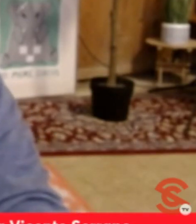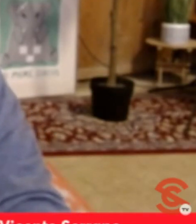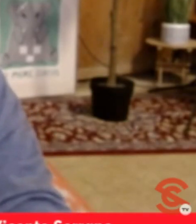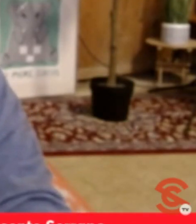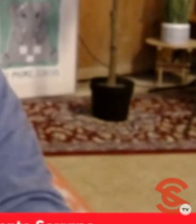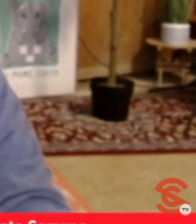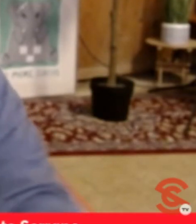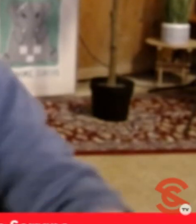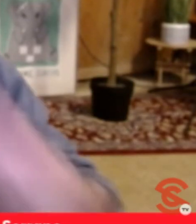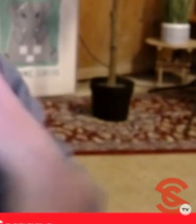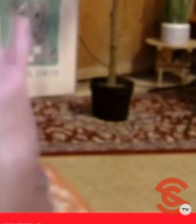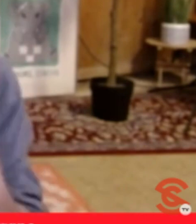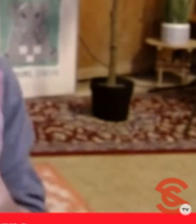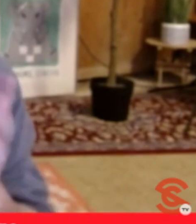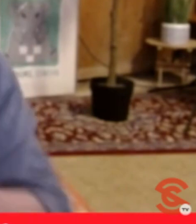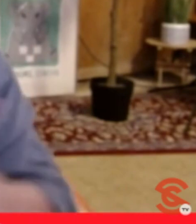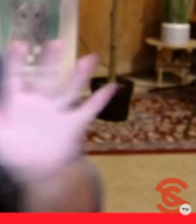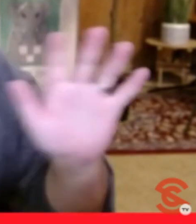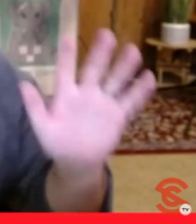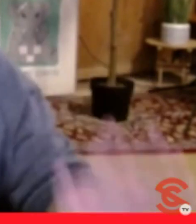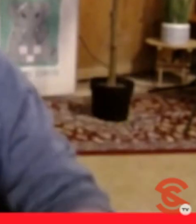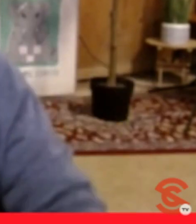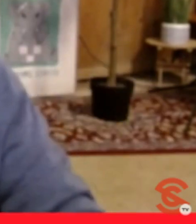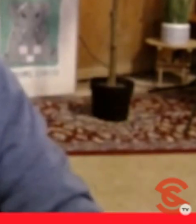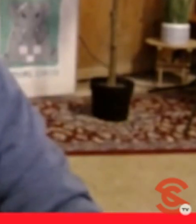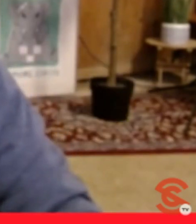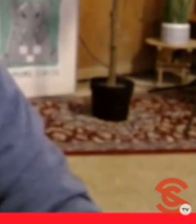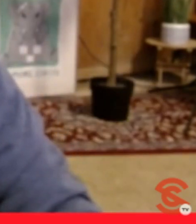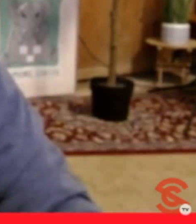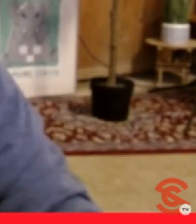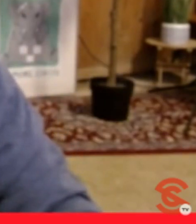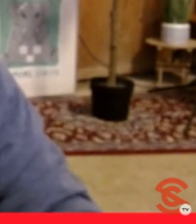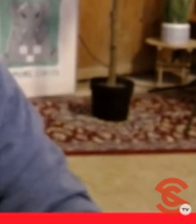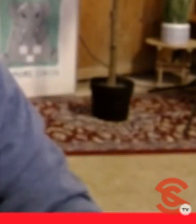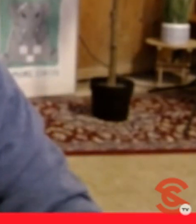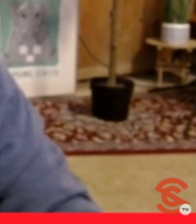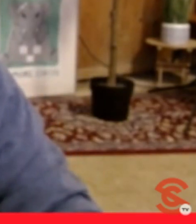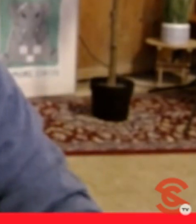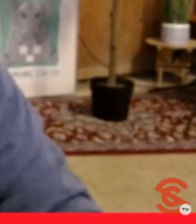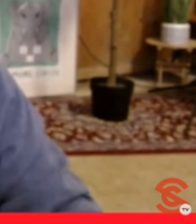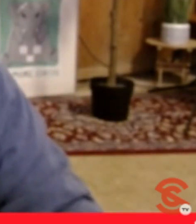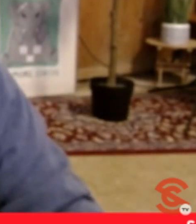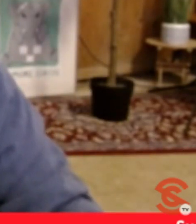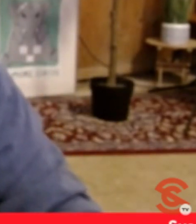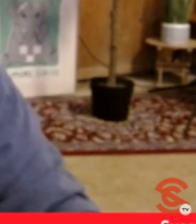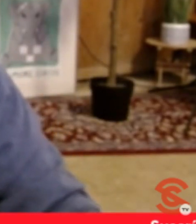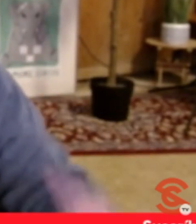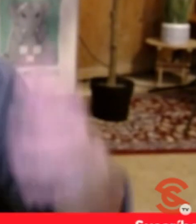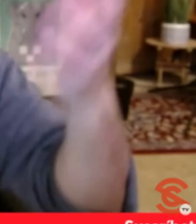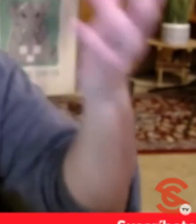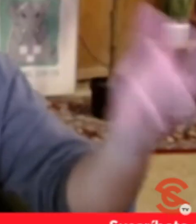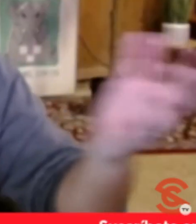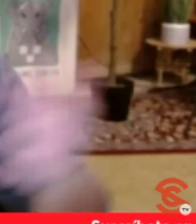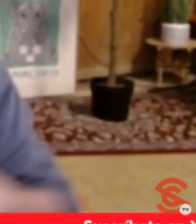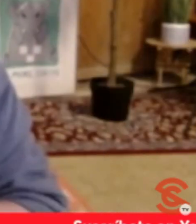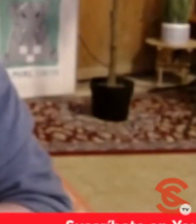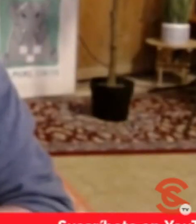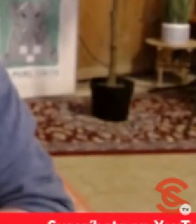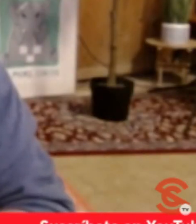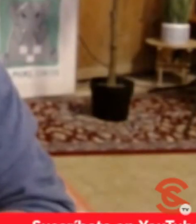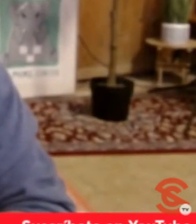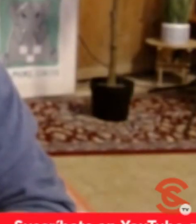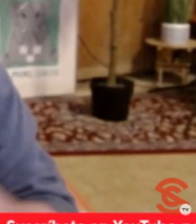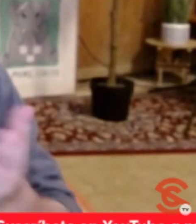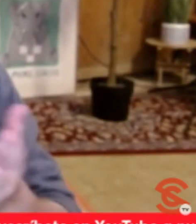queremos ahí tener el micrófono para nosotros, pues eso es lo que menos importa. Aquí lo que más importa es lo que usted diga y lo que planteen